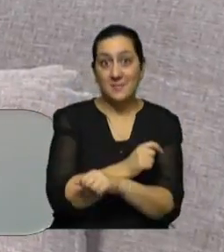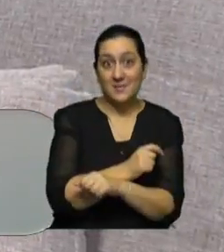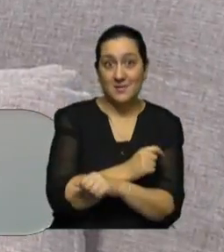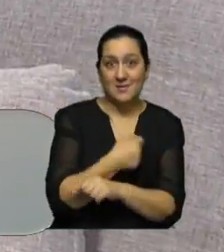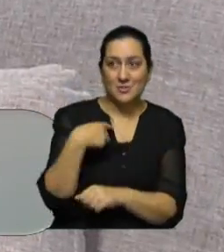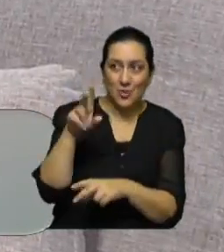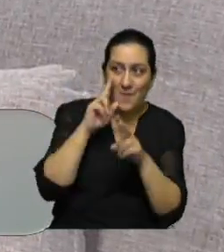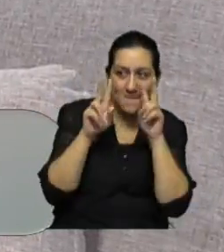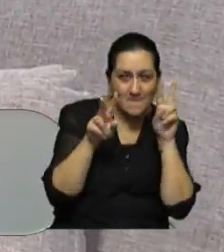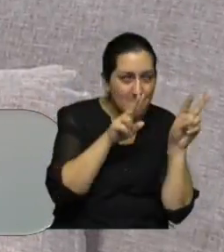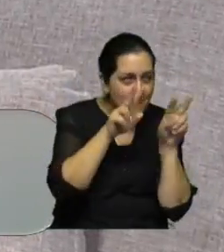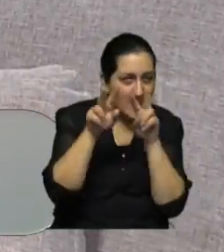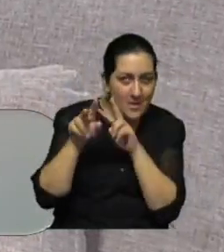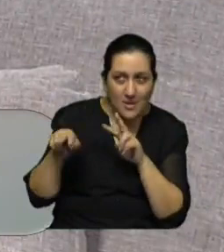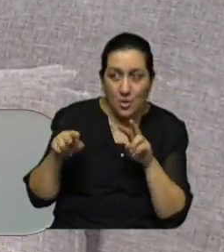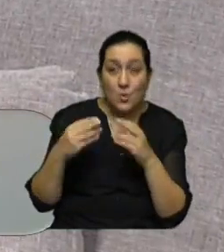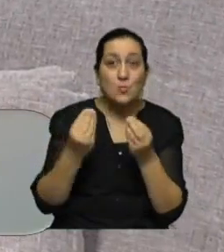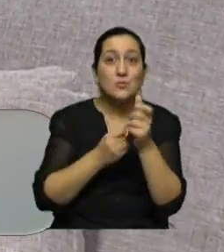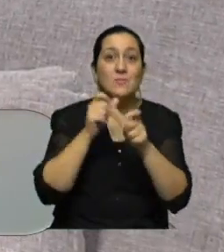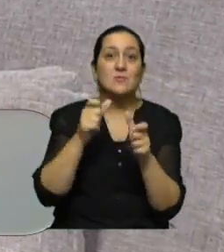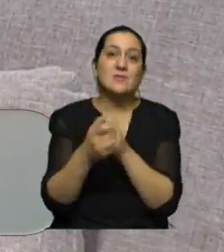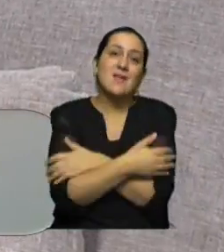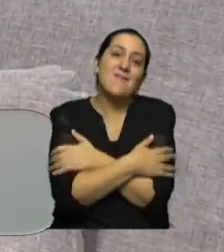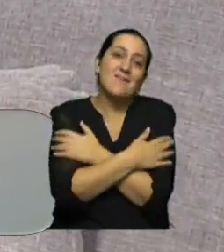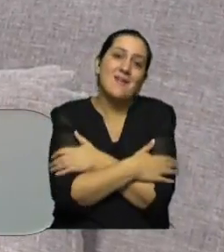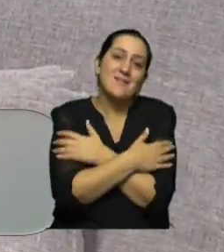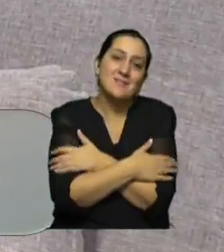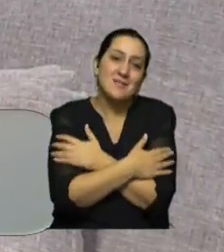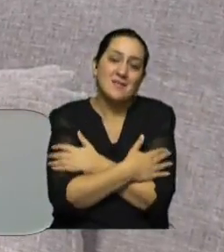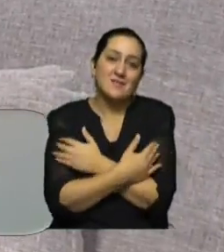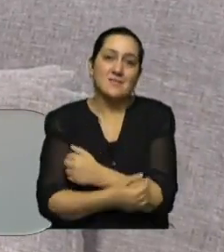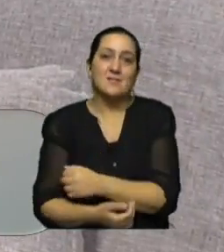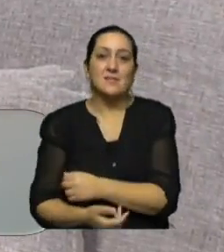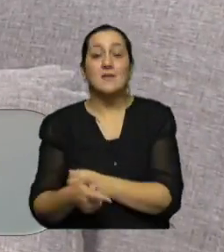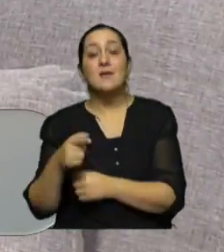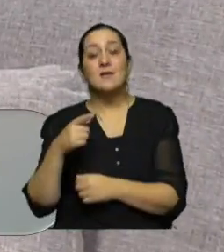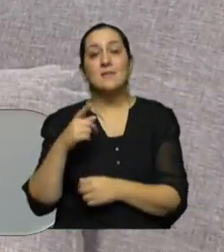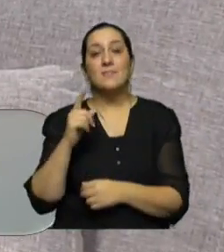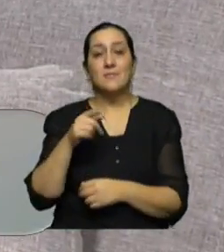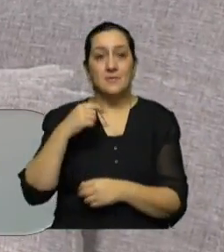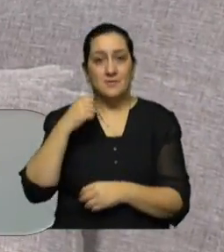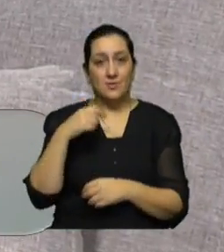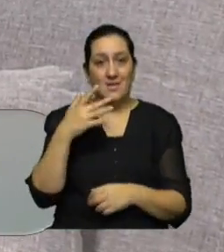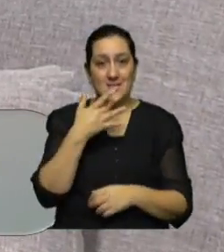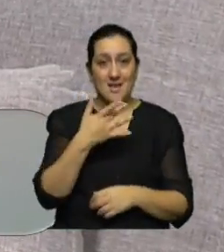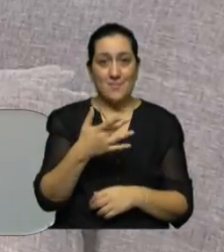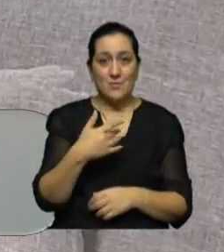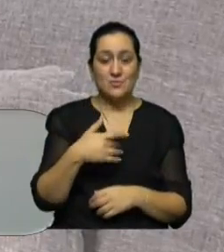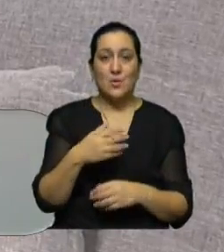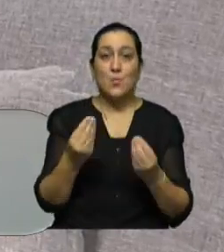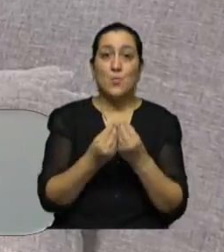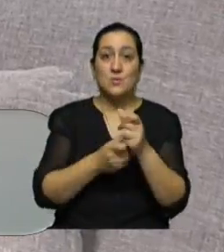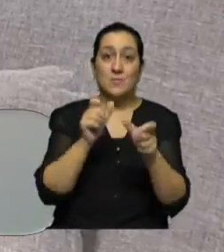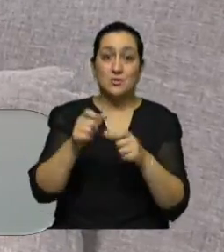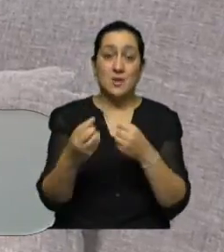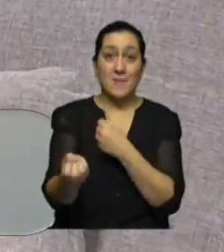bicho por atrás, mucha gente se queda abrazándose. Sí. Y eso es hermoso y conmovedor. Y mucha gente me escribe,